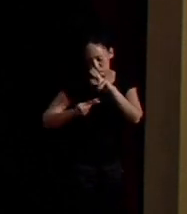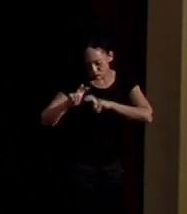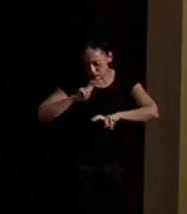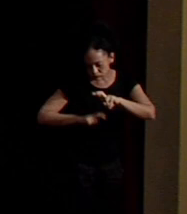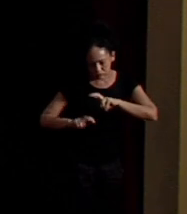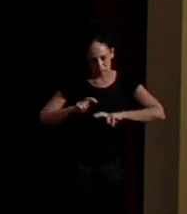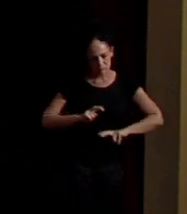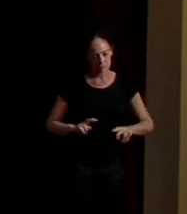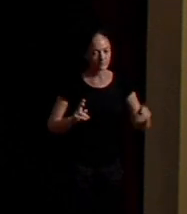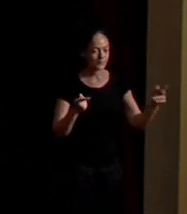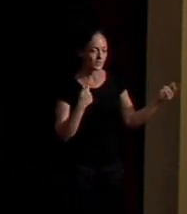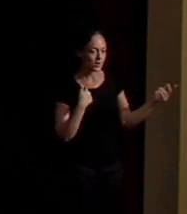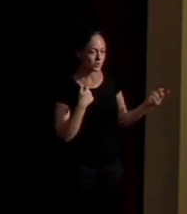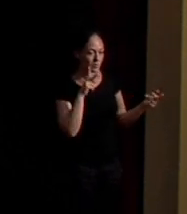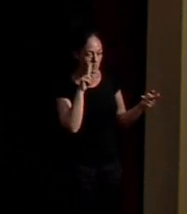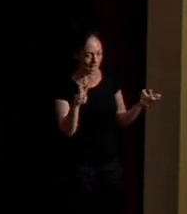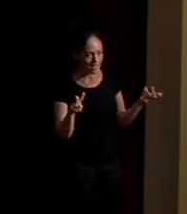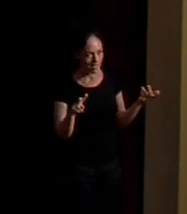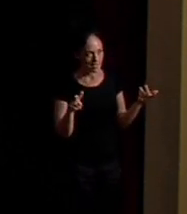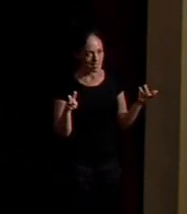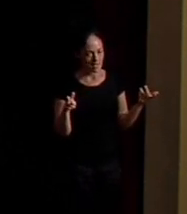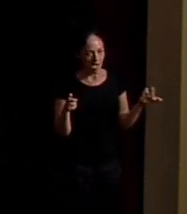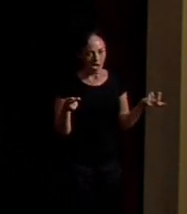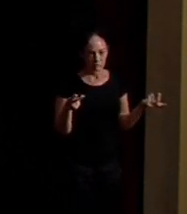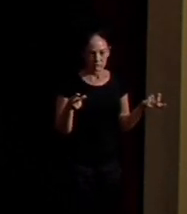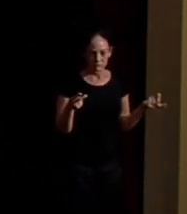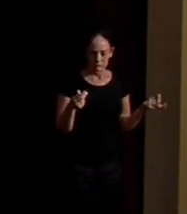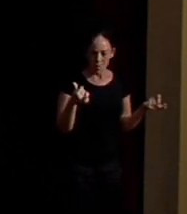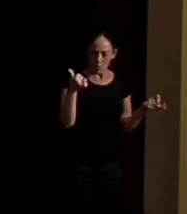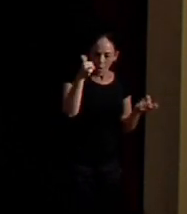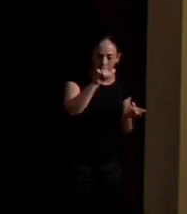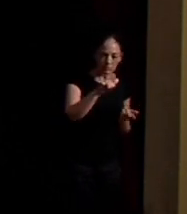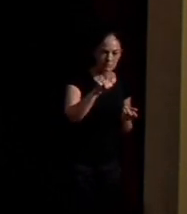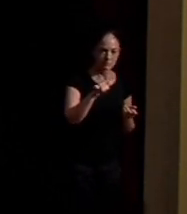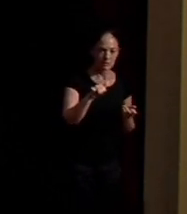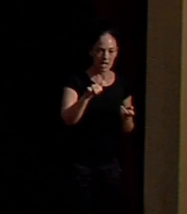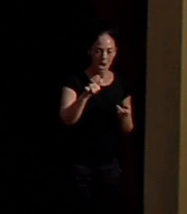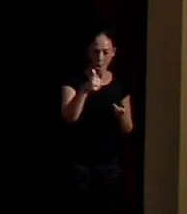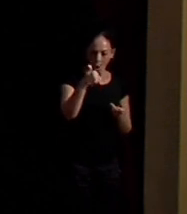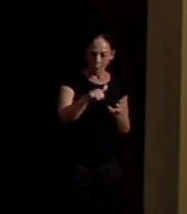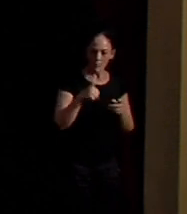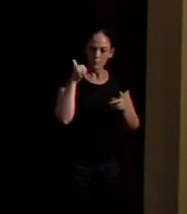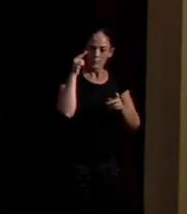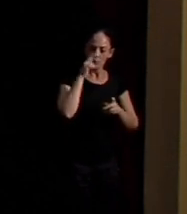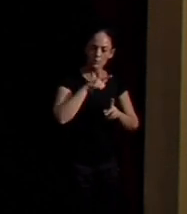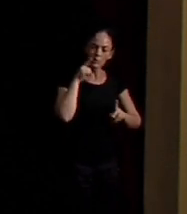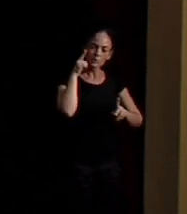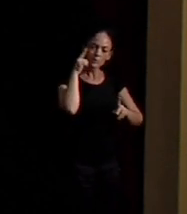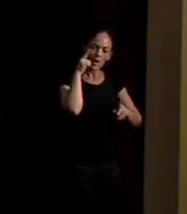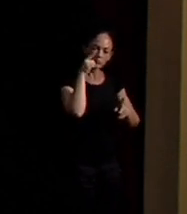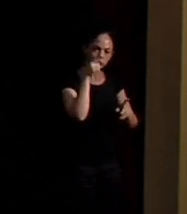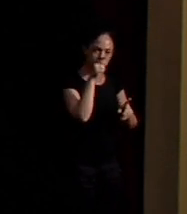me encontraba una referencia a los hombres, es decir, a los sujetos prostituyentes o prostituidores, como antes se